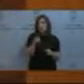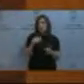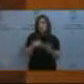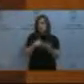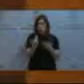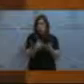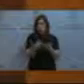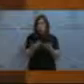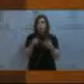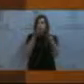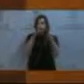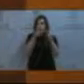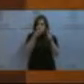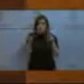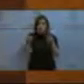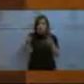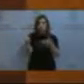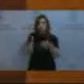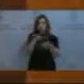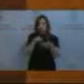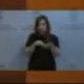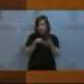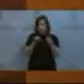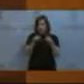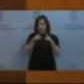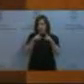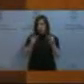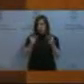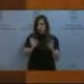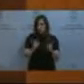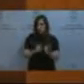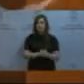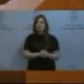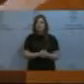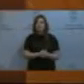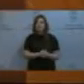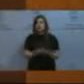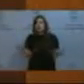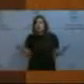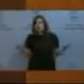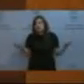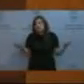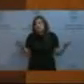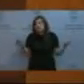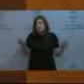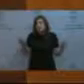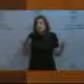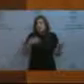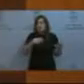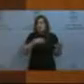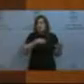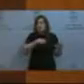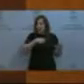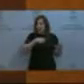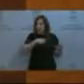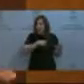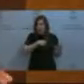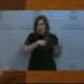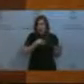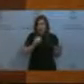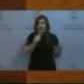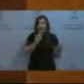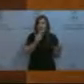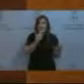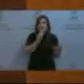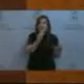titulares de toda la prensa asturiana, donde unos ya no son capaces de determinar si es entre el